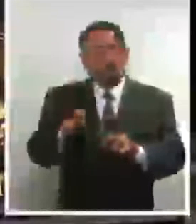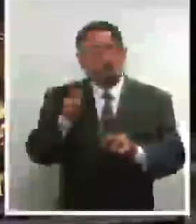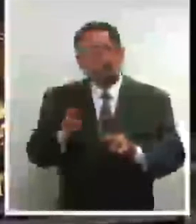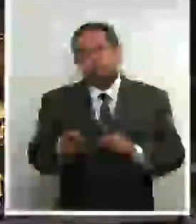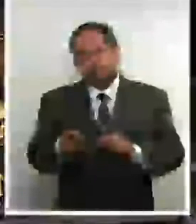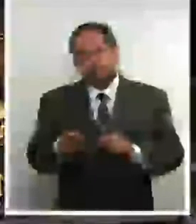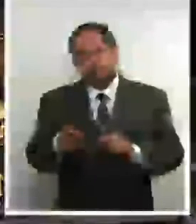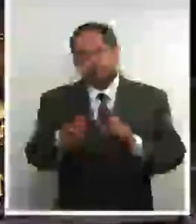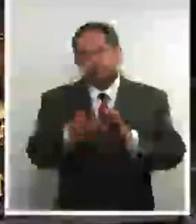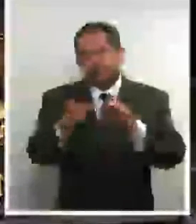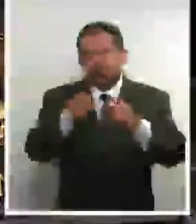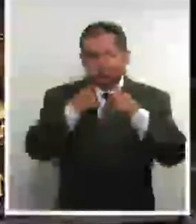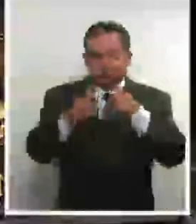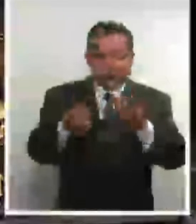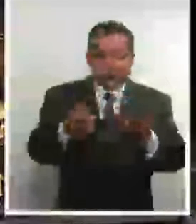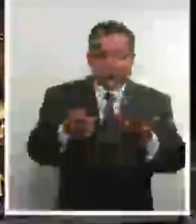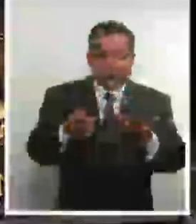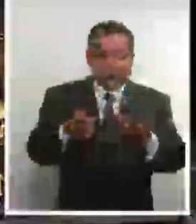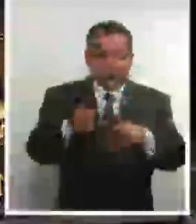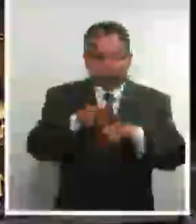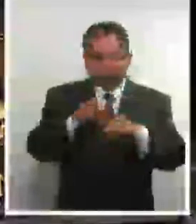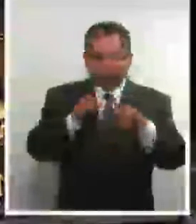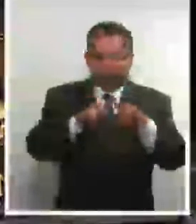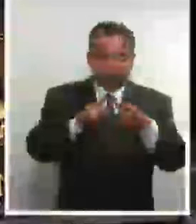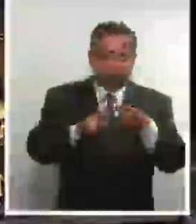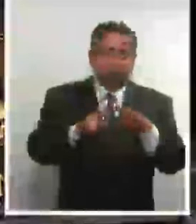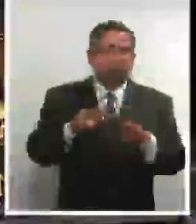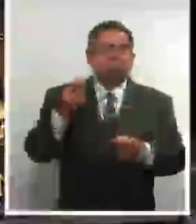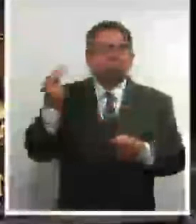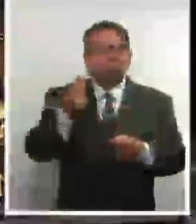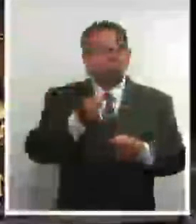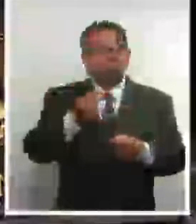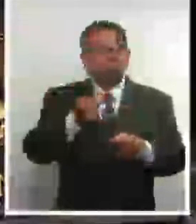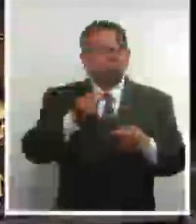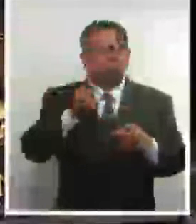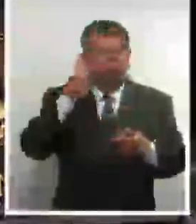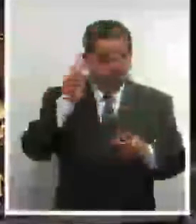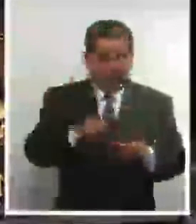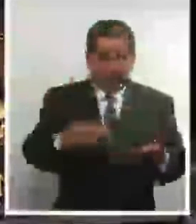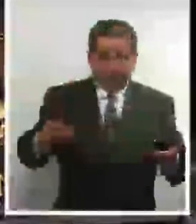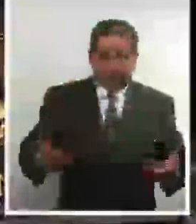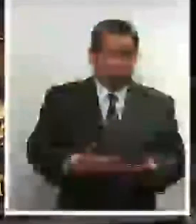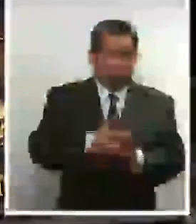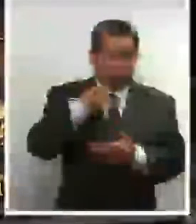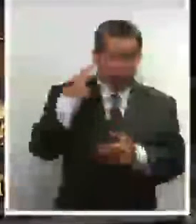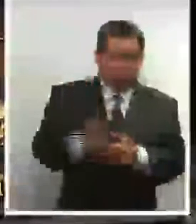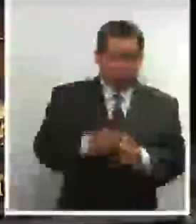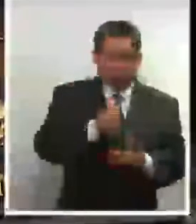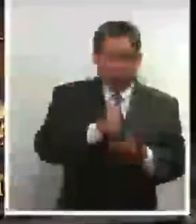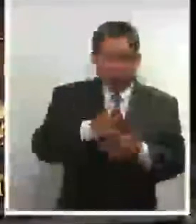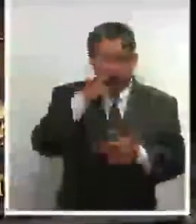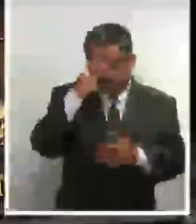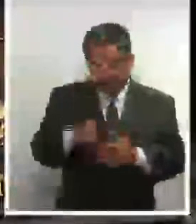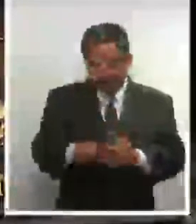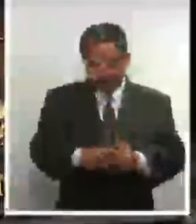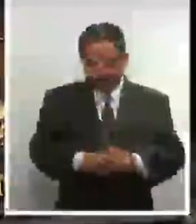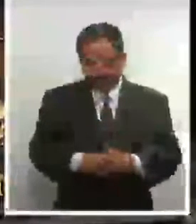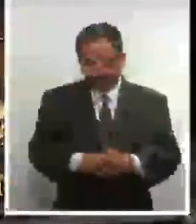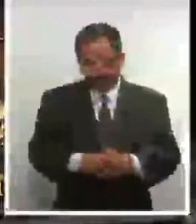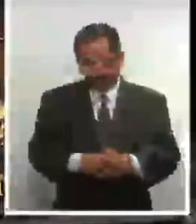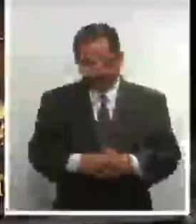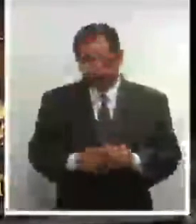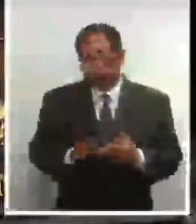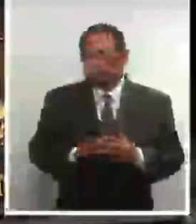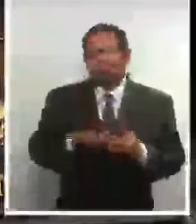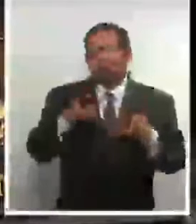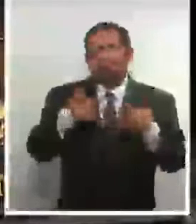es el requisito primero, requiere tener ciudadanía mexicana. Aquí depende cómo